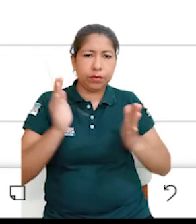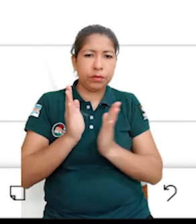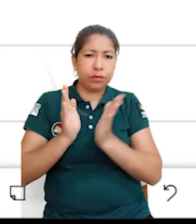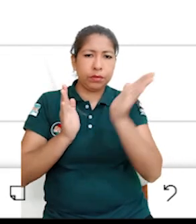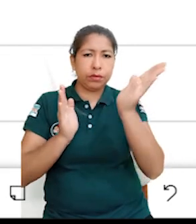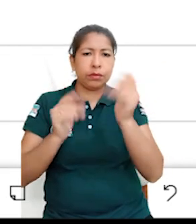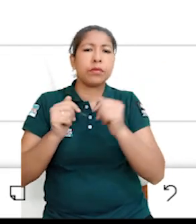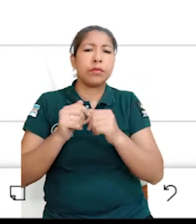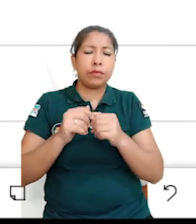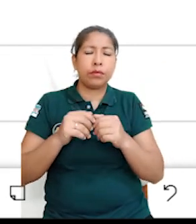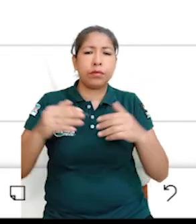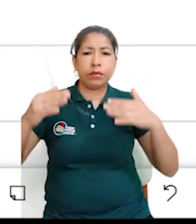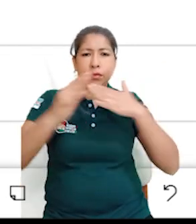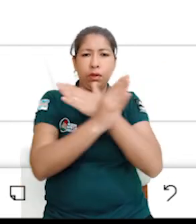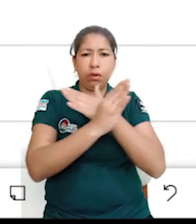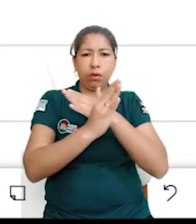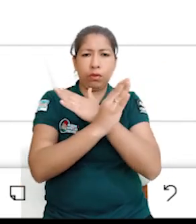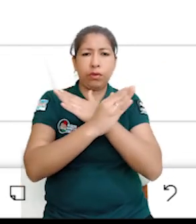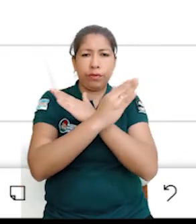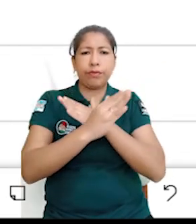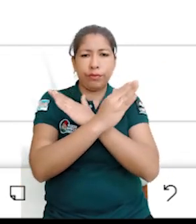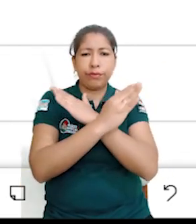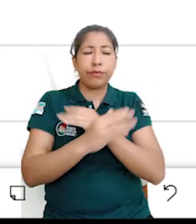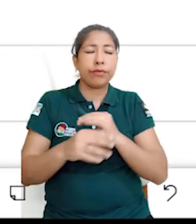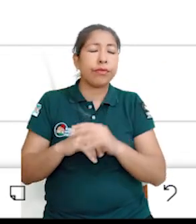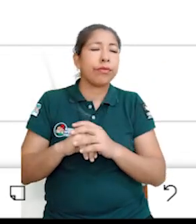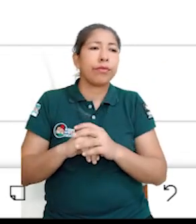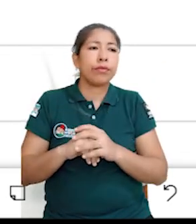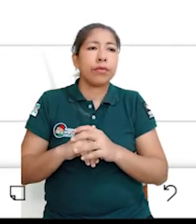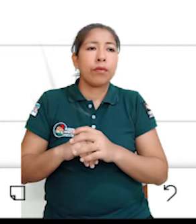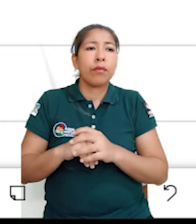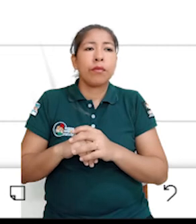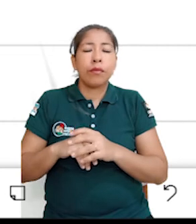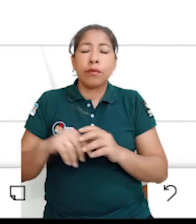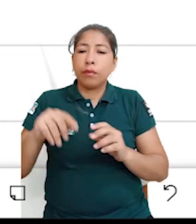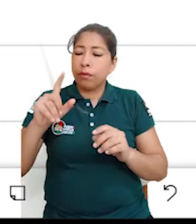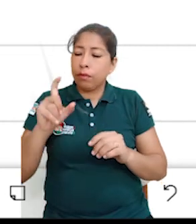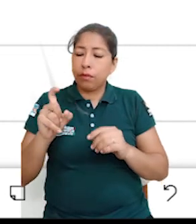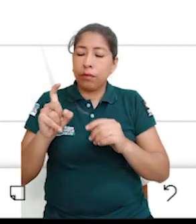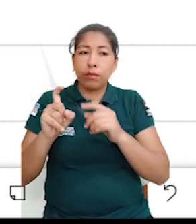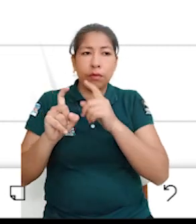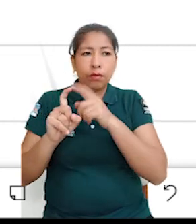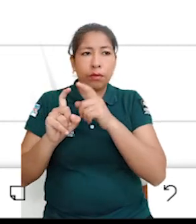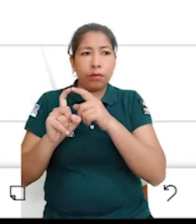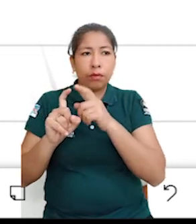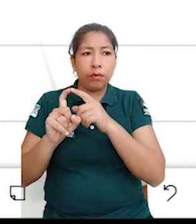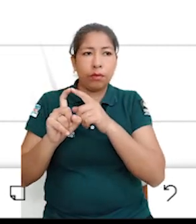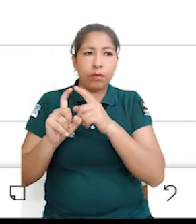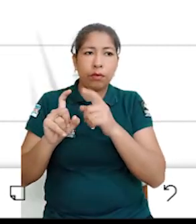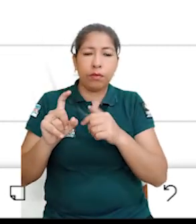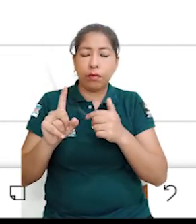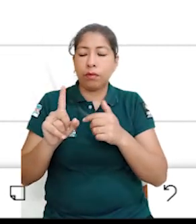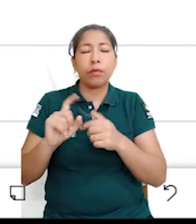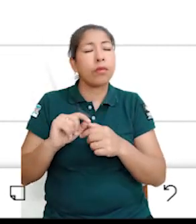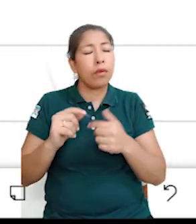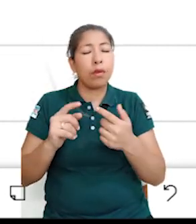mayor conocimiento de las estrategias de resolver ecuaciones. Multiplicamos el numerador por el denominador del